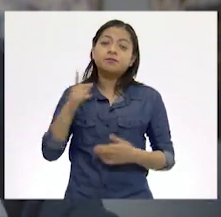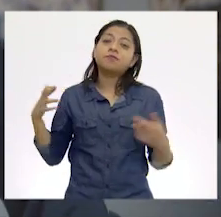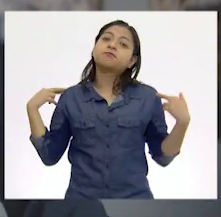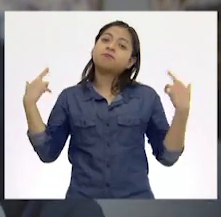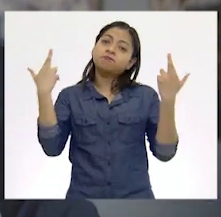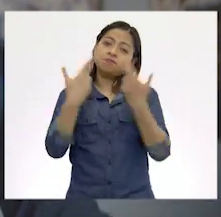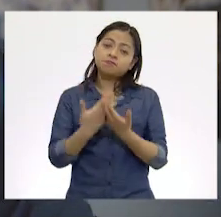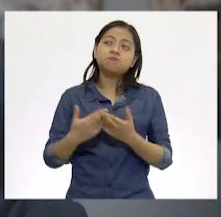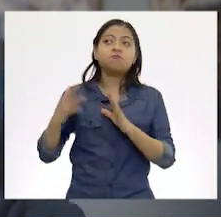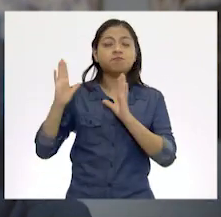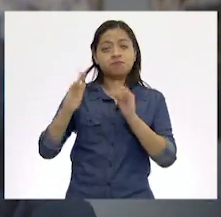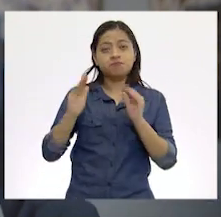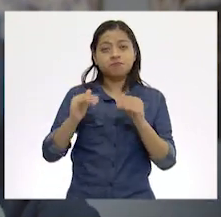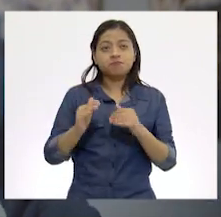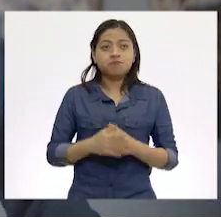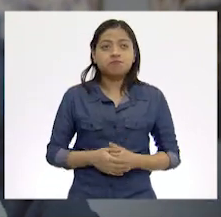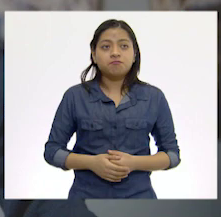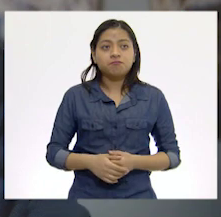maestra,